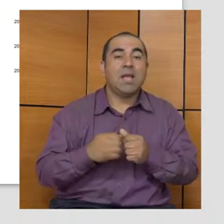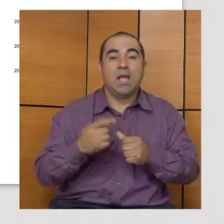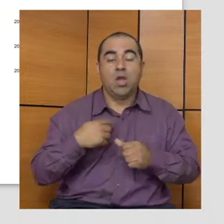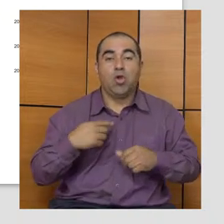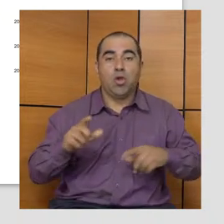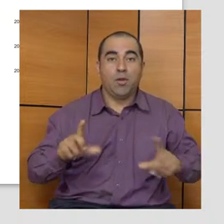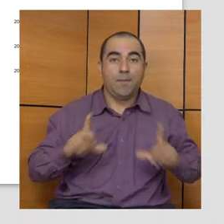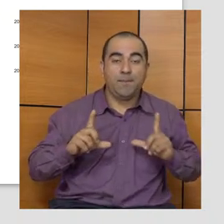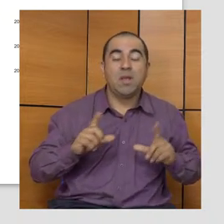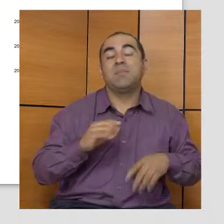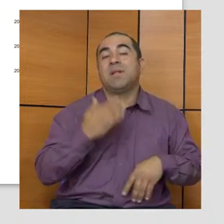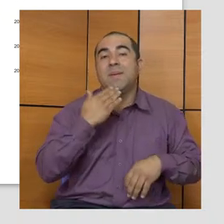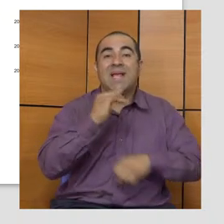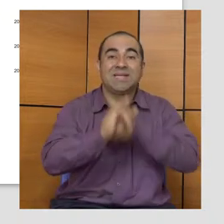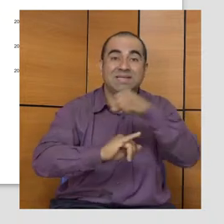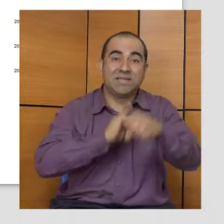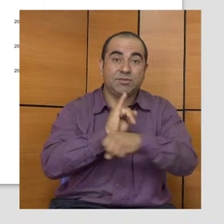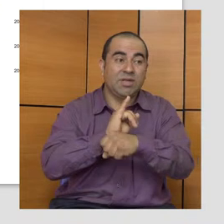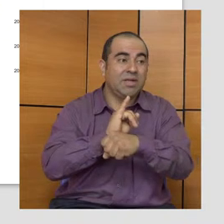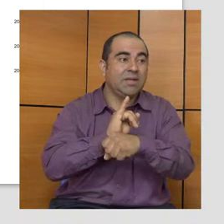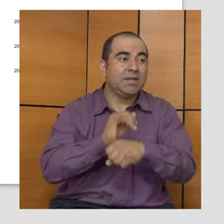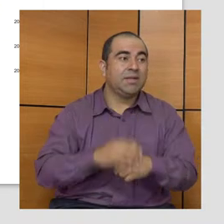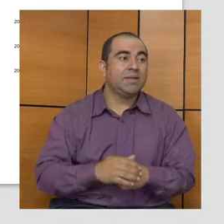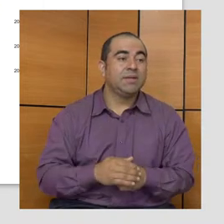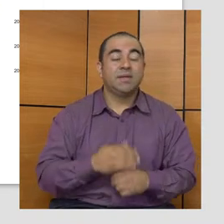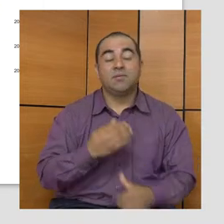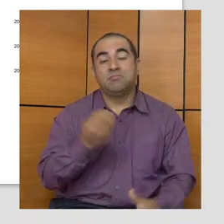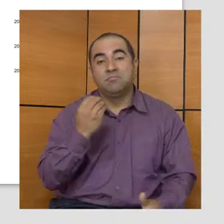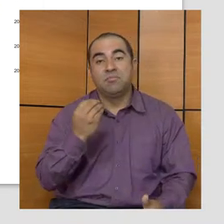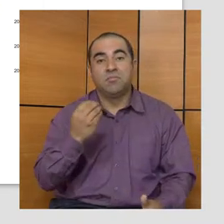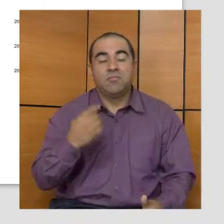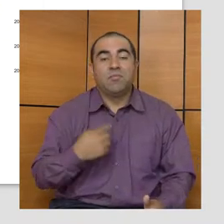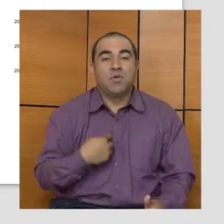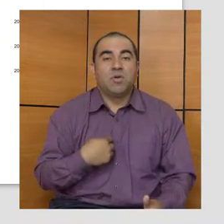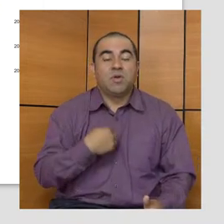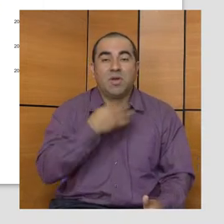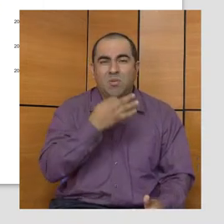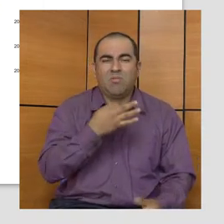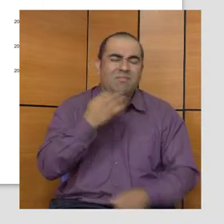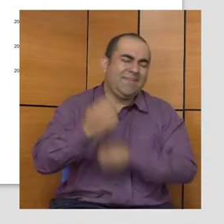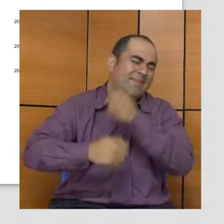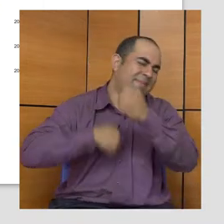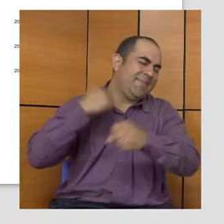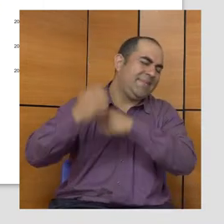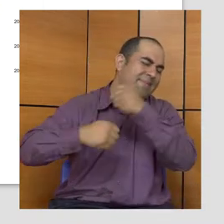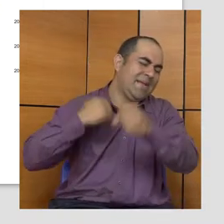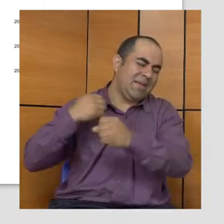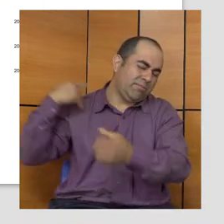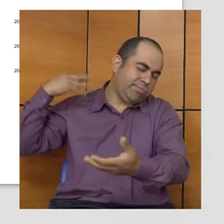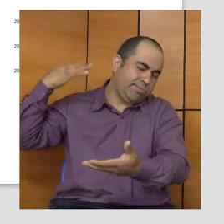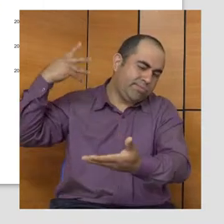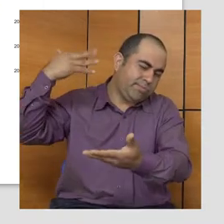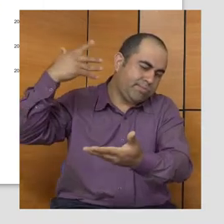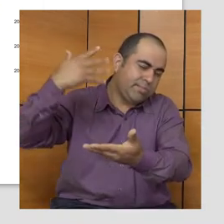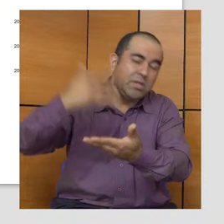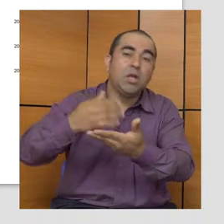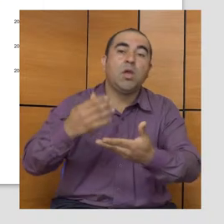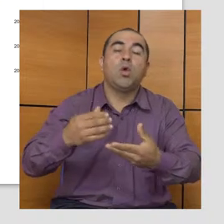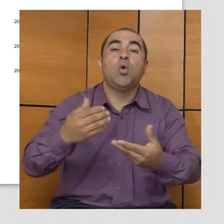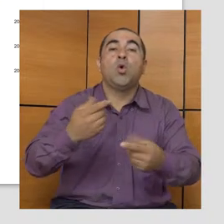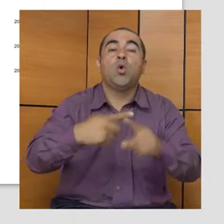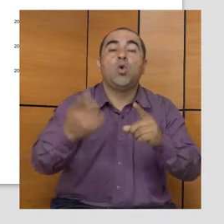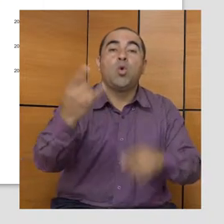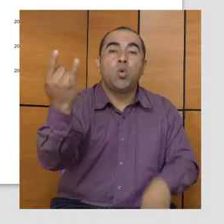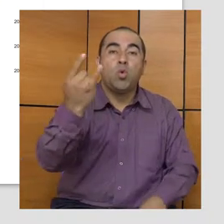académicos internacionales. Y bueno, llevamos ya muchos años, como decía, de colaboración con la